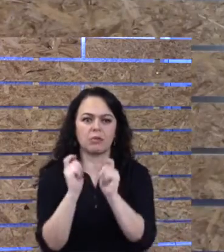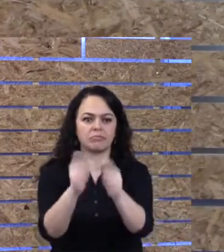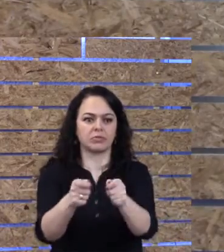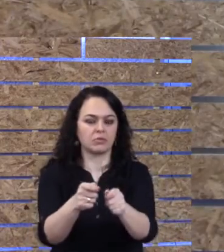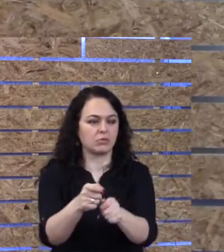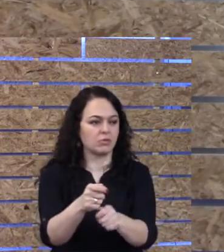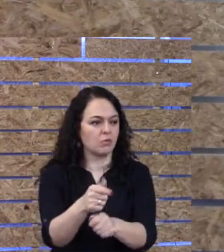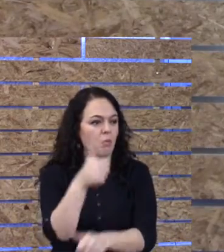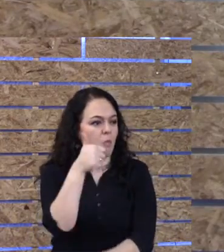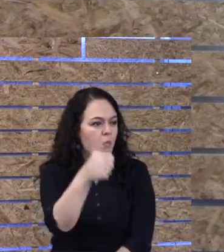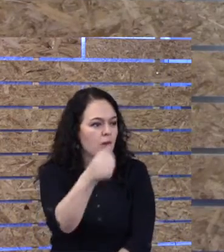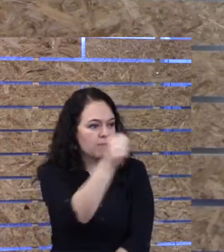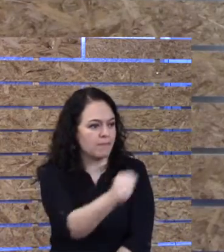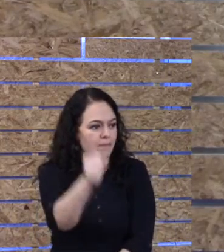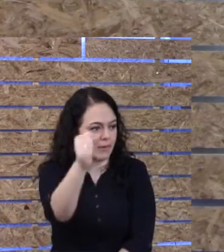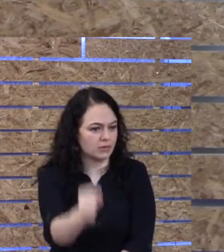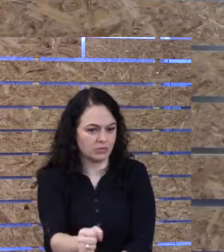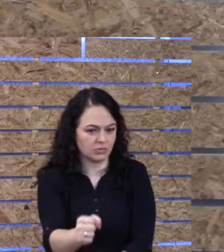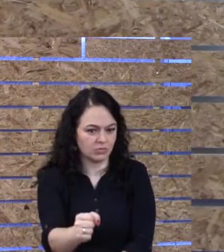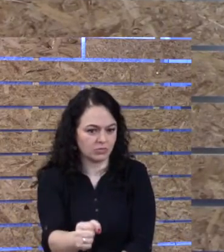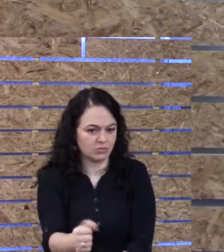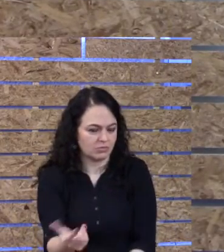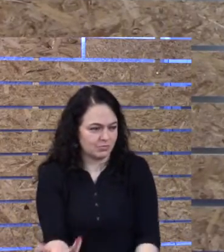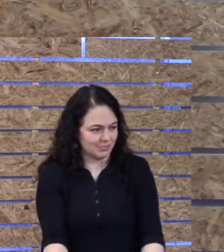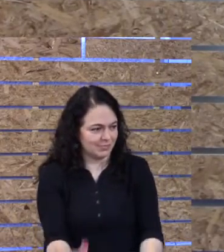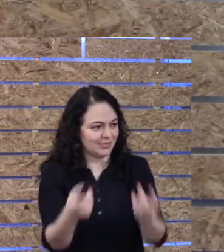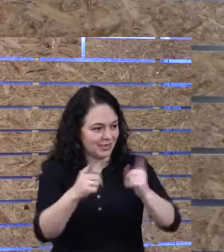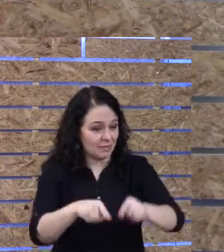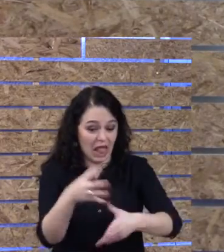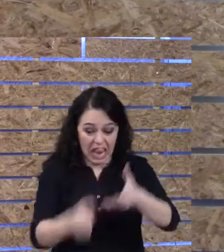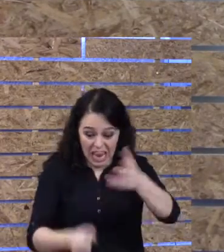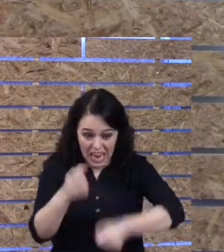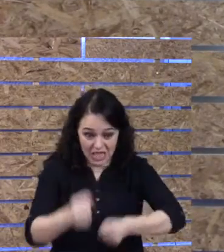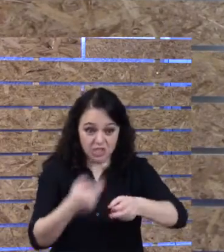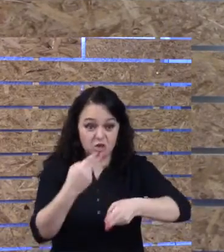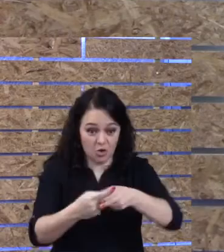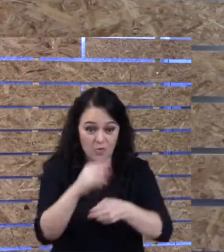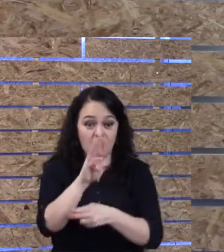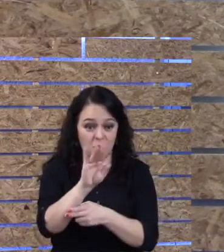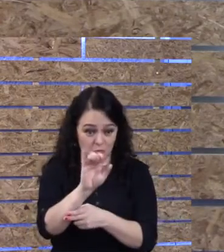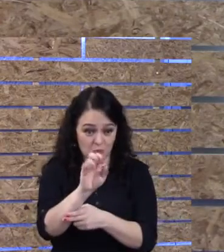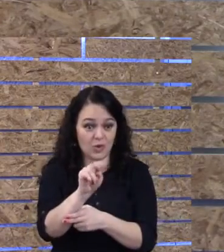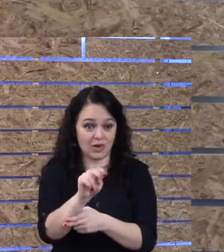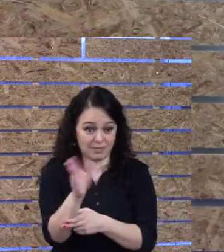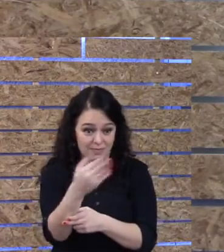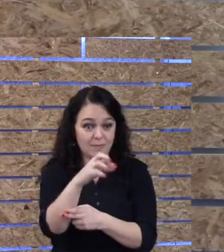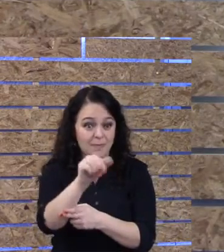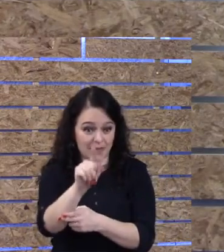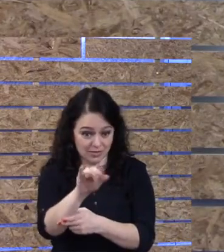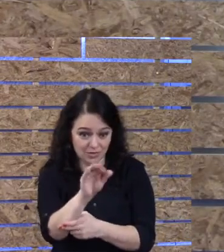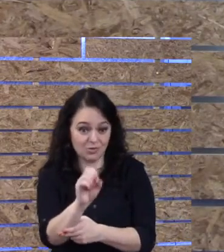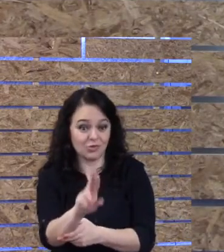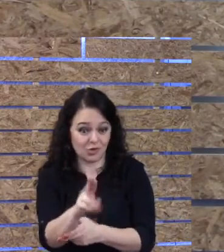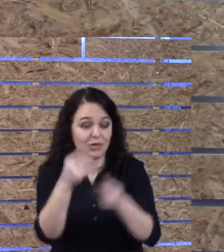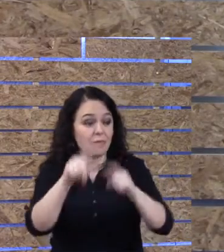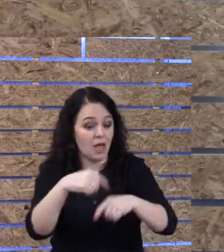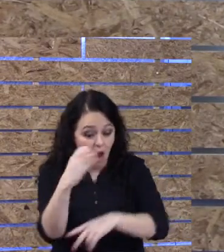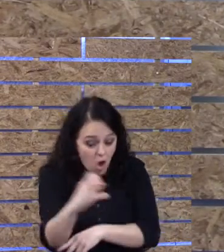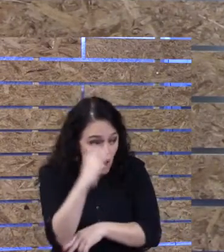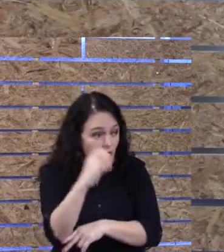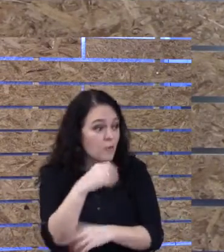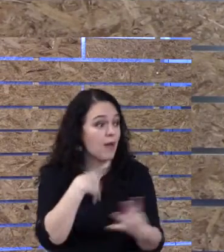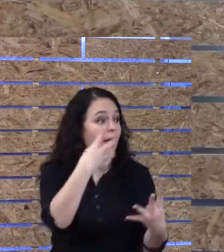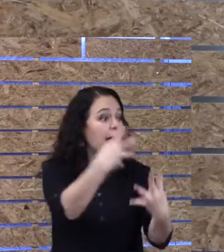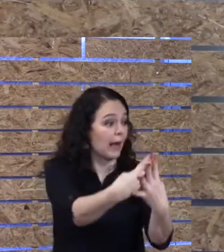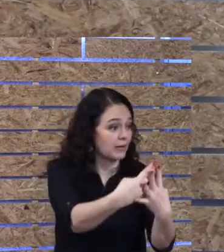en Colombia tenemos una cárcel que se llama El Buen Pastor, imagínense. Entonces todas las familias lamentan cuando la señora la